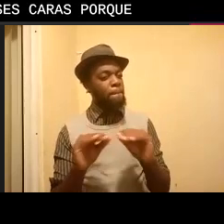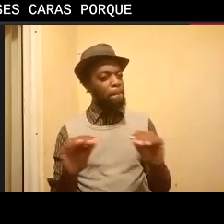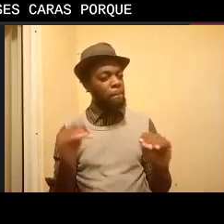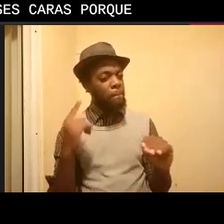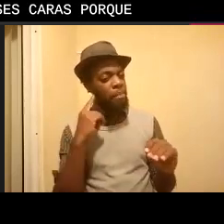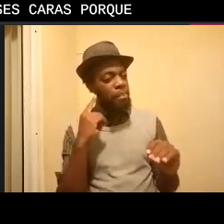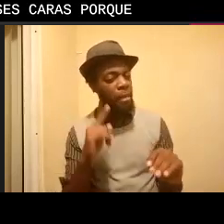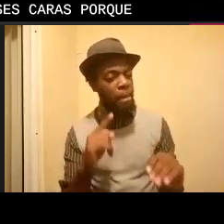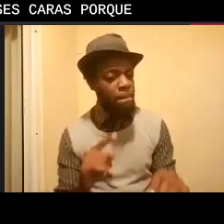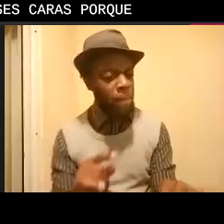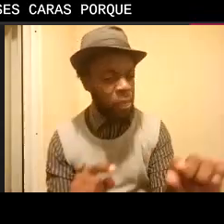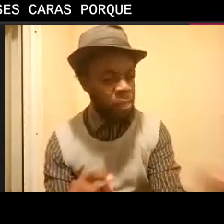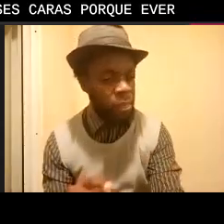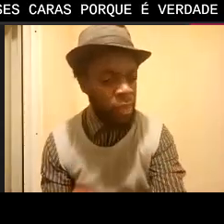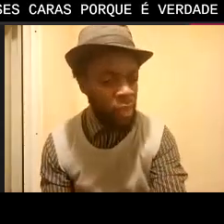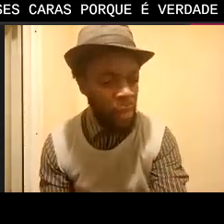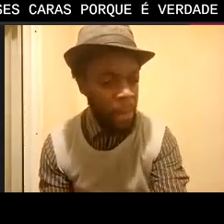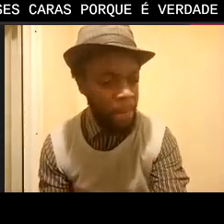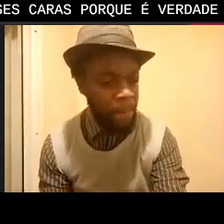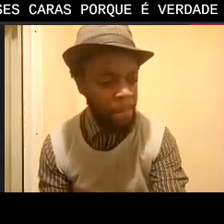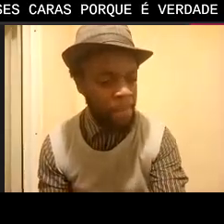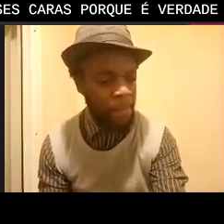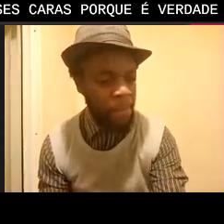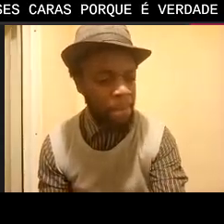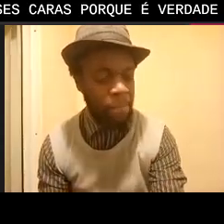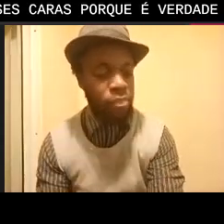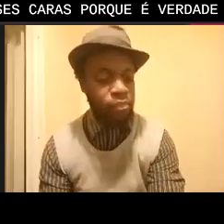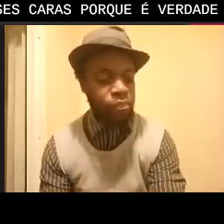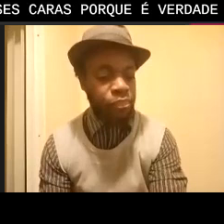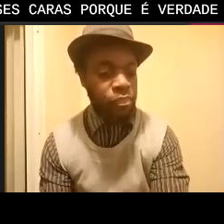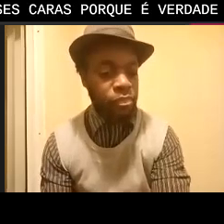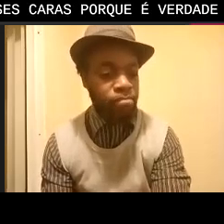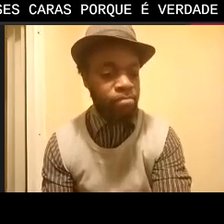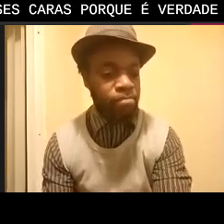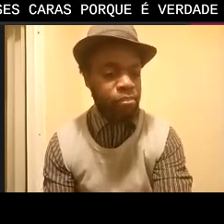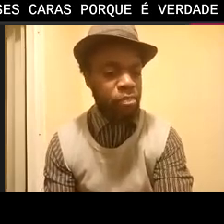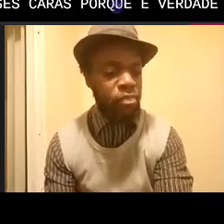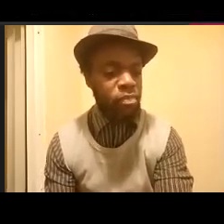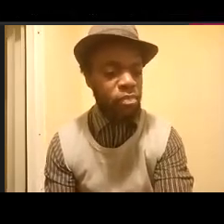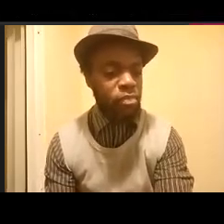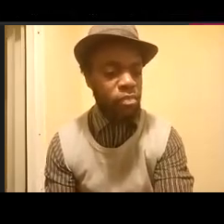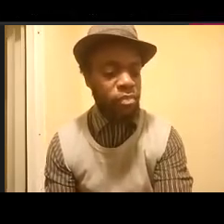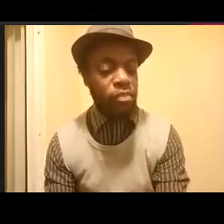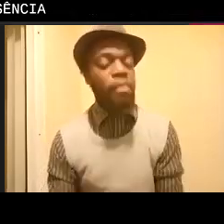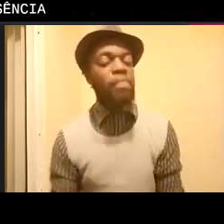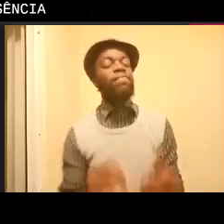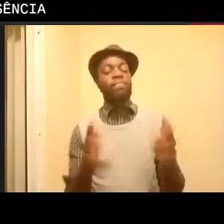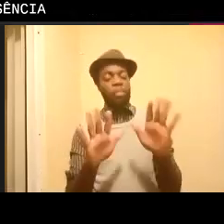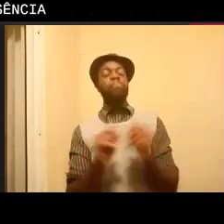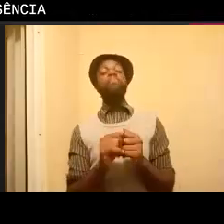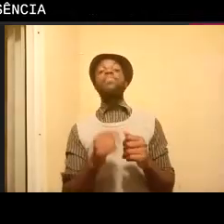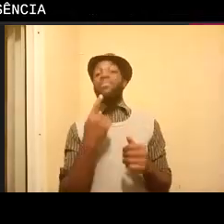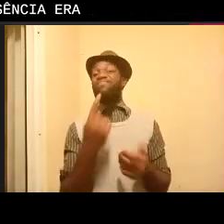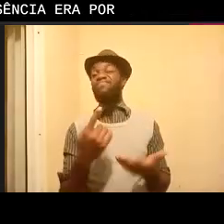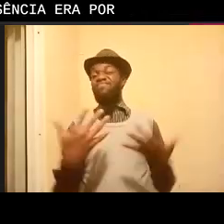cierto, muy probablemente, ¿verdad? La mujer con discapacidad pudo acceder,